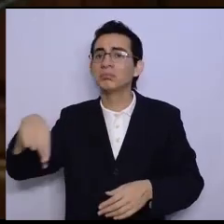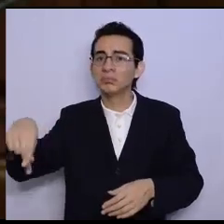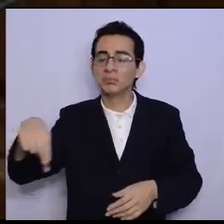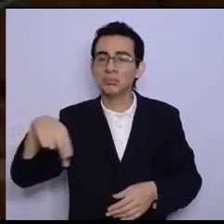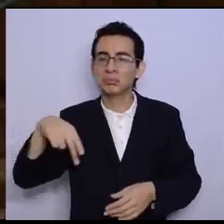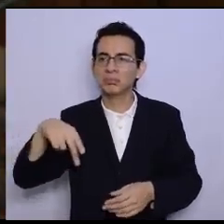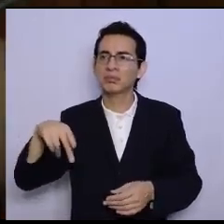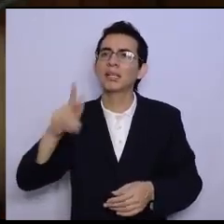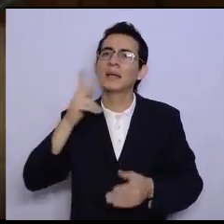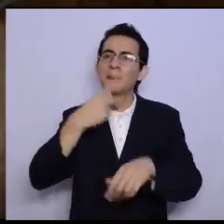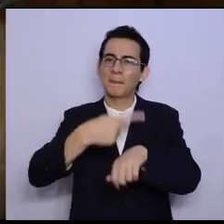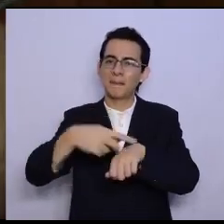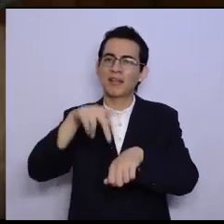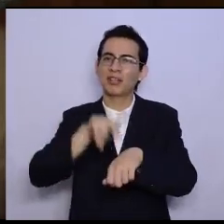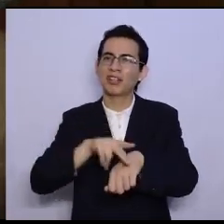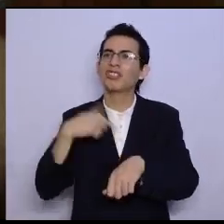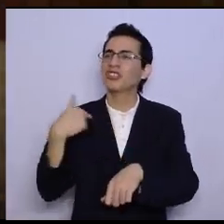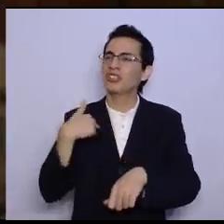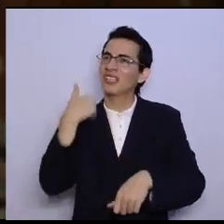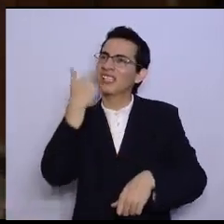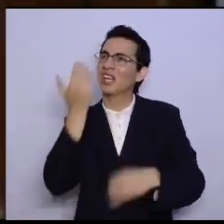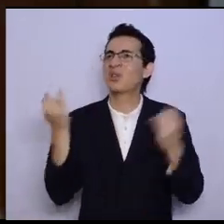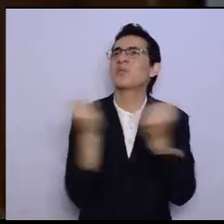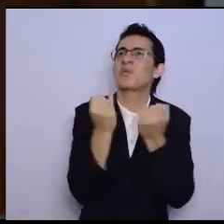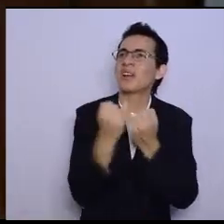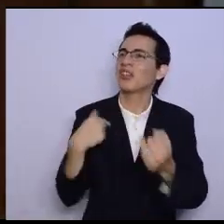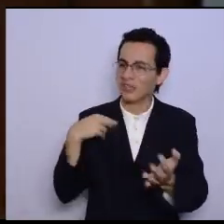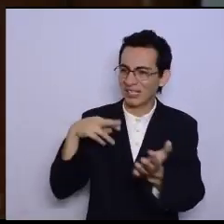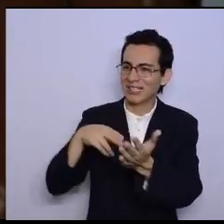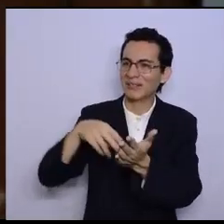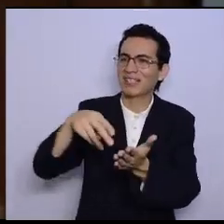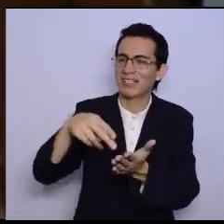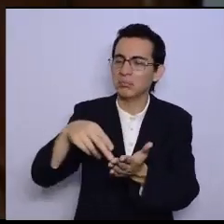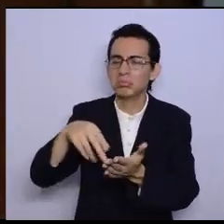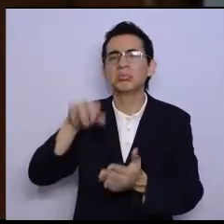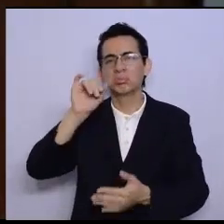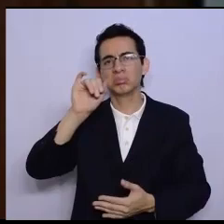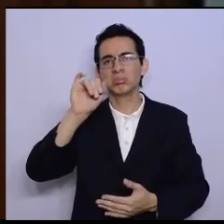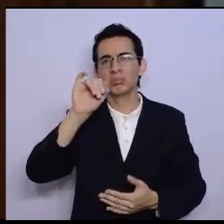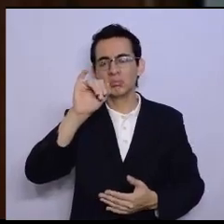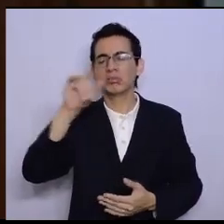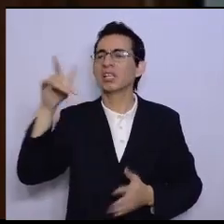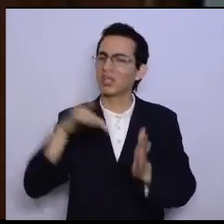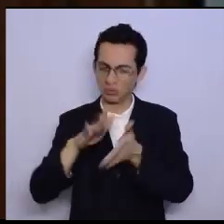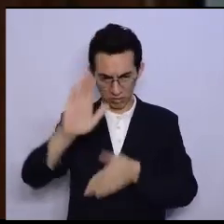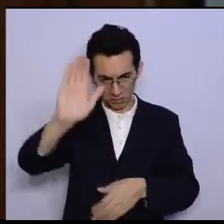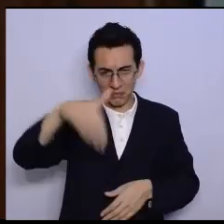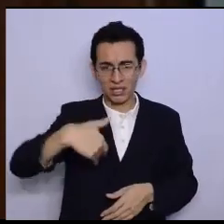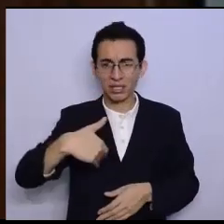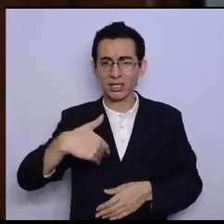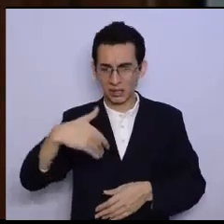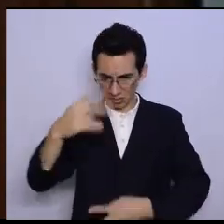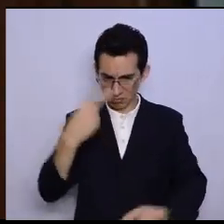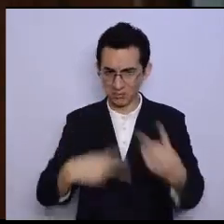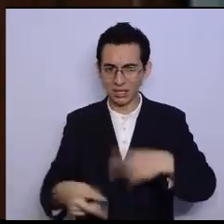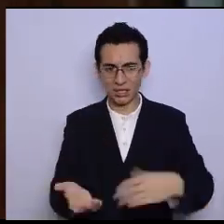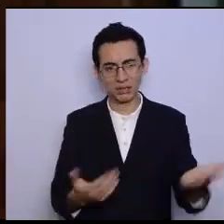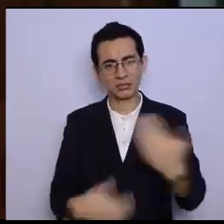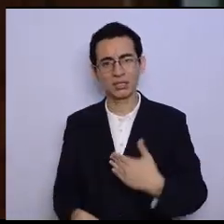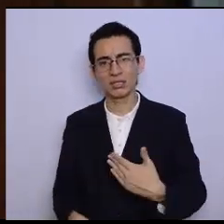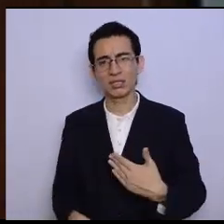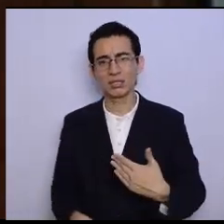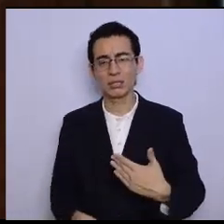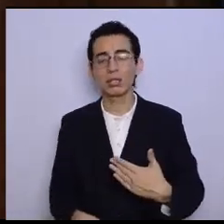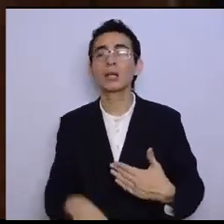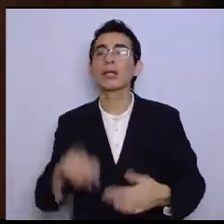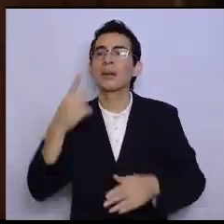fe para hacer eso, ¿no? Pero dice que de pronto, pues empezó a ver a su alrededor que estaban las olas tremendas